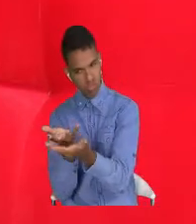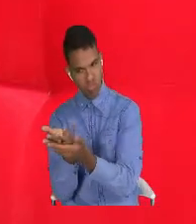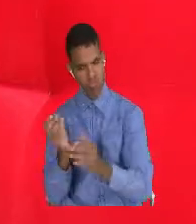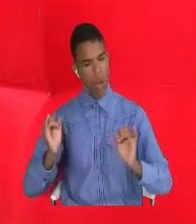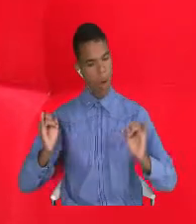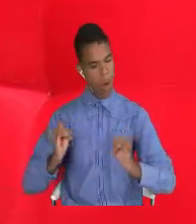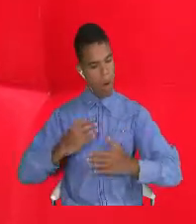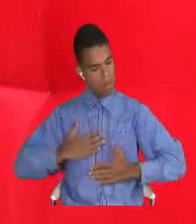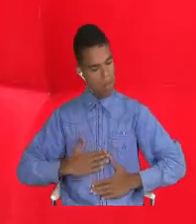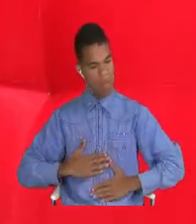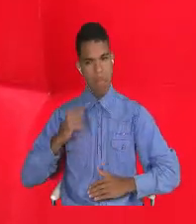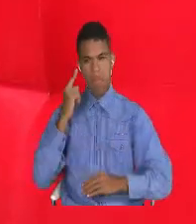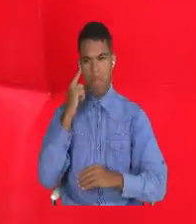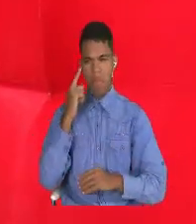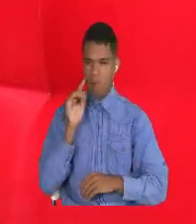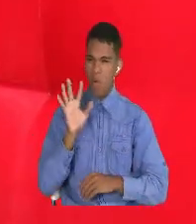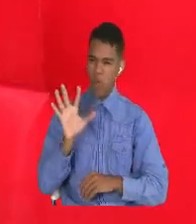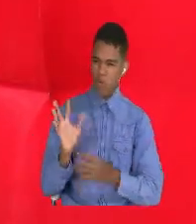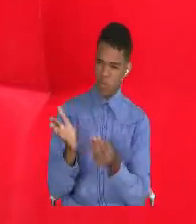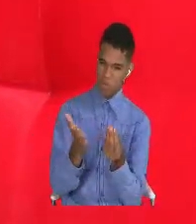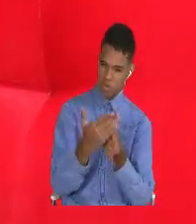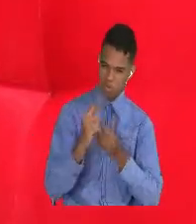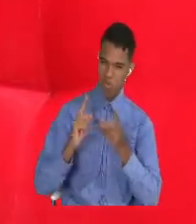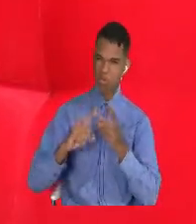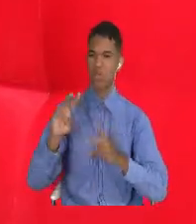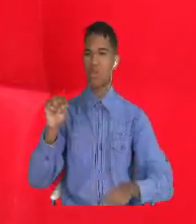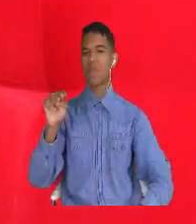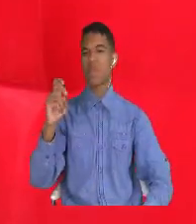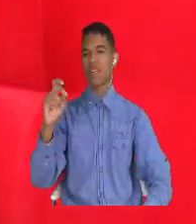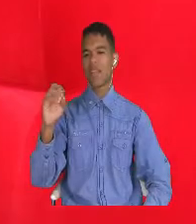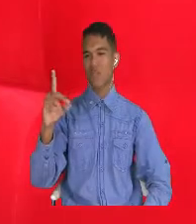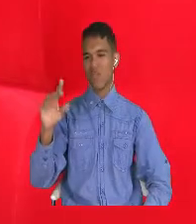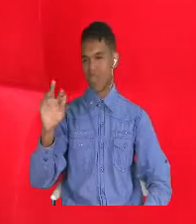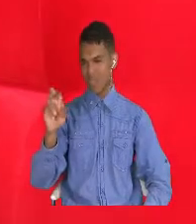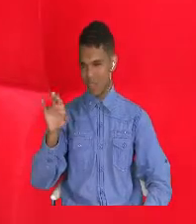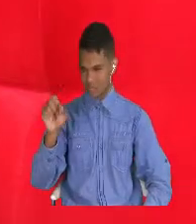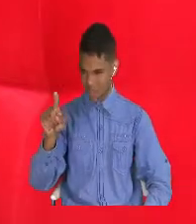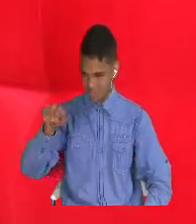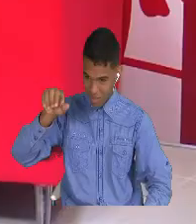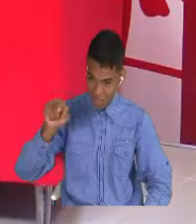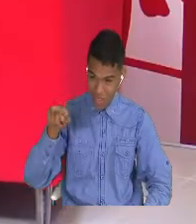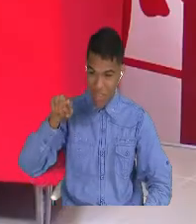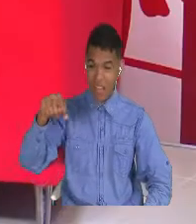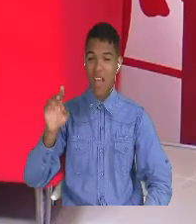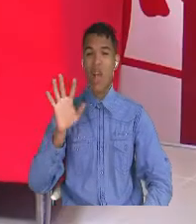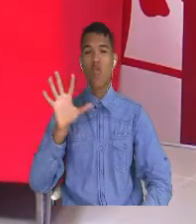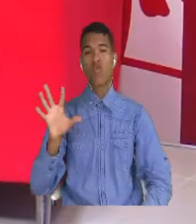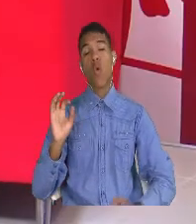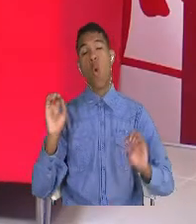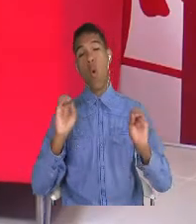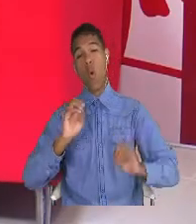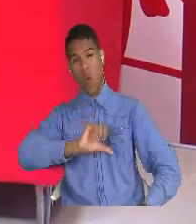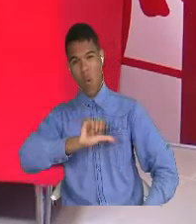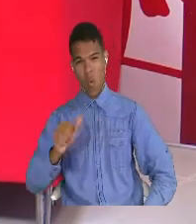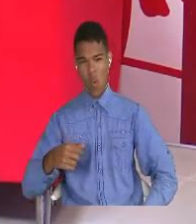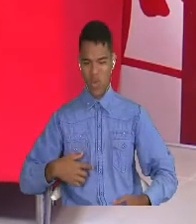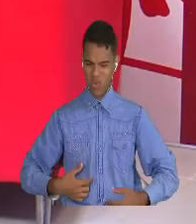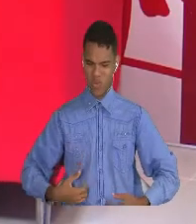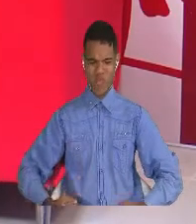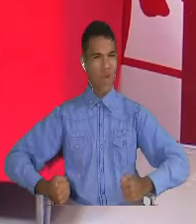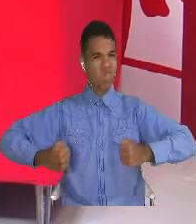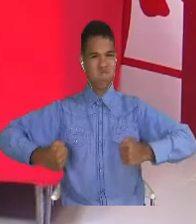cual va acompañado de carboxis, de mesoterapias, de hidrolipoclasia. Como cuando ya van pacientes con bastante grasa localizada,